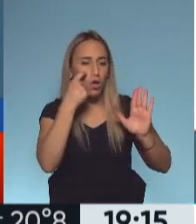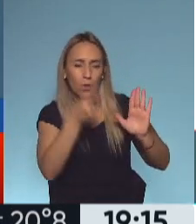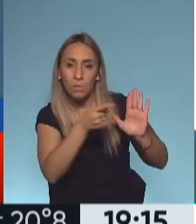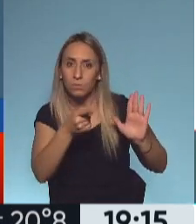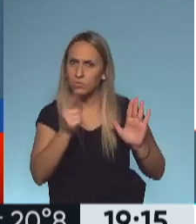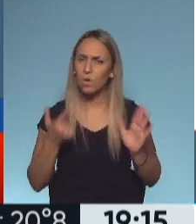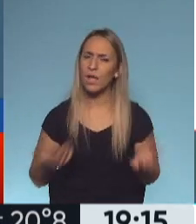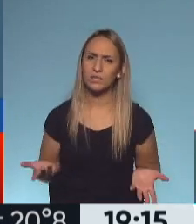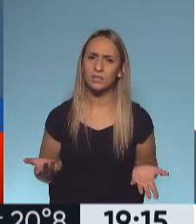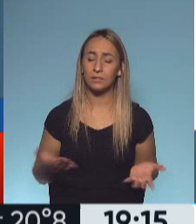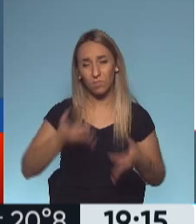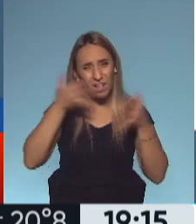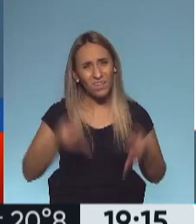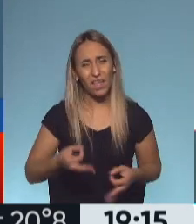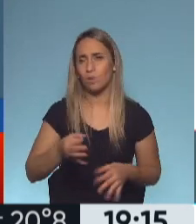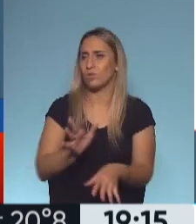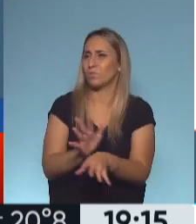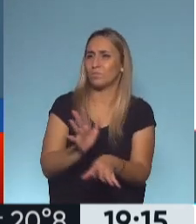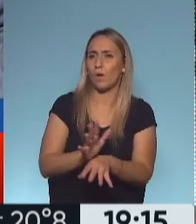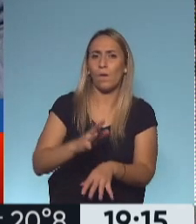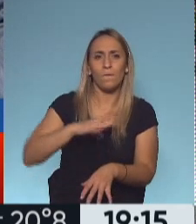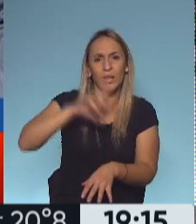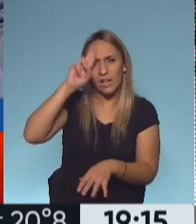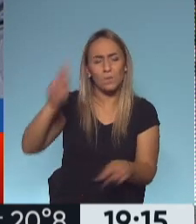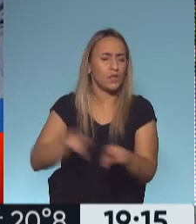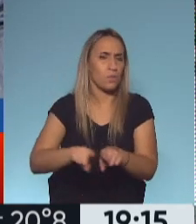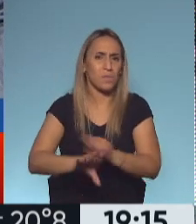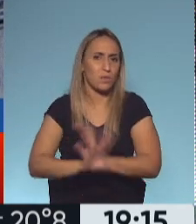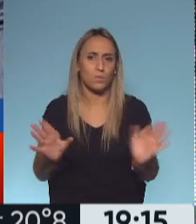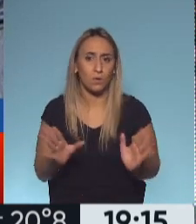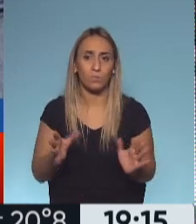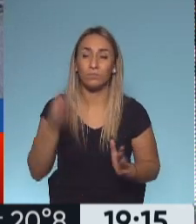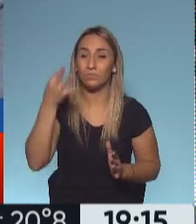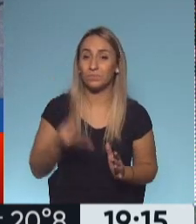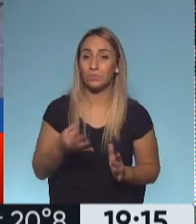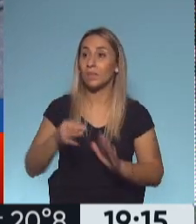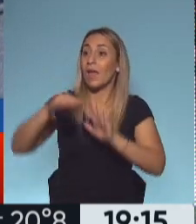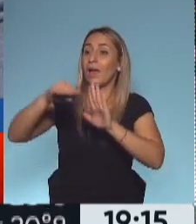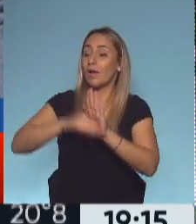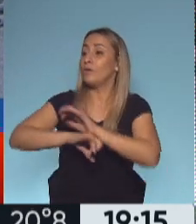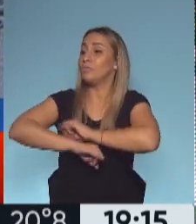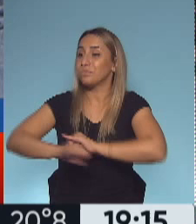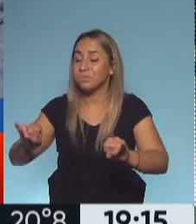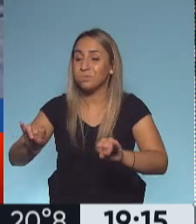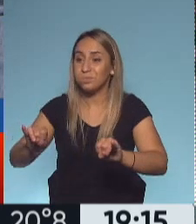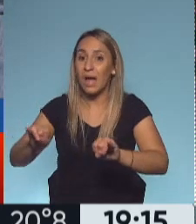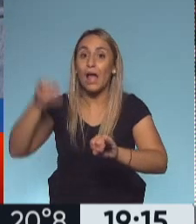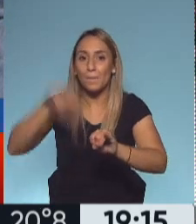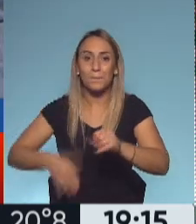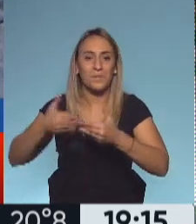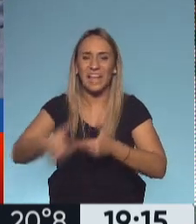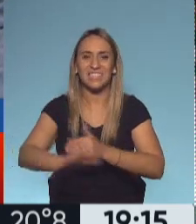es una falta de consideración. Una medida no termina al momento de ser anunciada, comienza al Exacto. momento de ser anunciada.